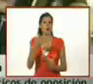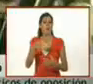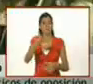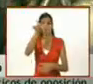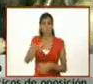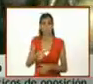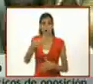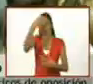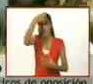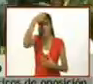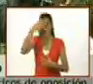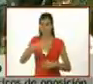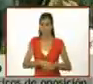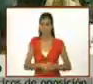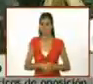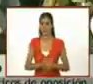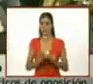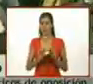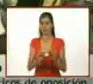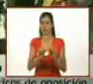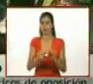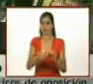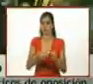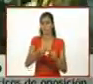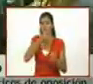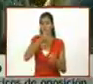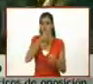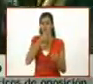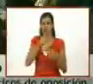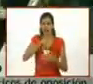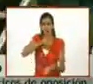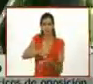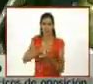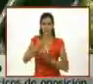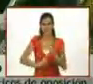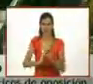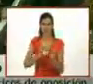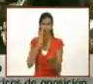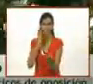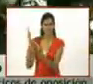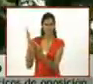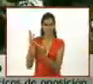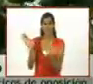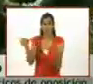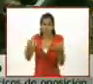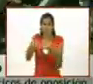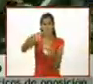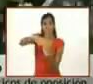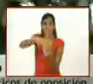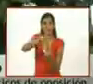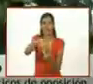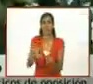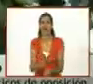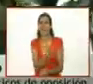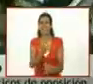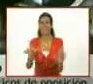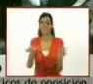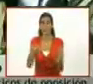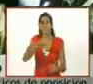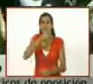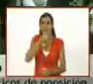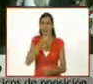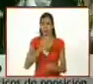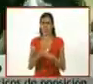corona. Durante la cobertura periodística en el Aeropuerto Internacional de Maiquetía, los equipos de BTV y Ávila TV